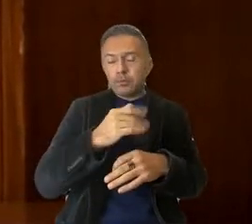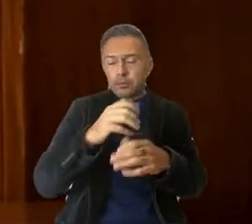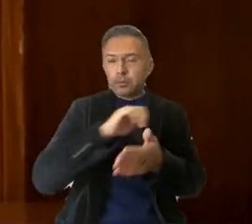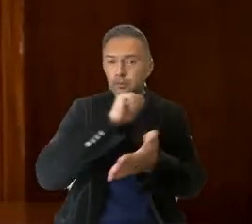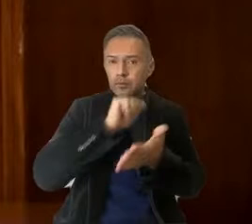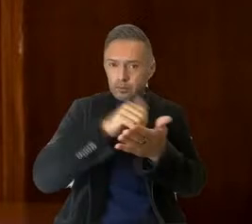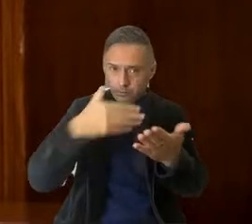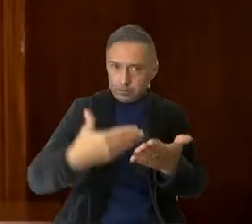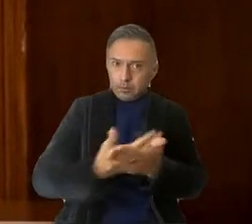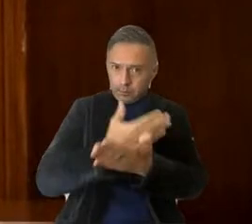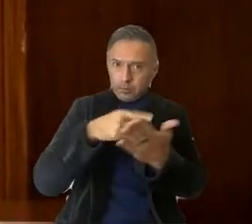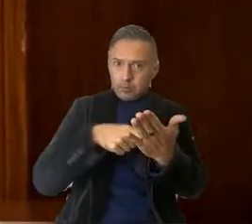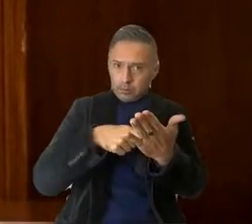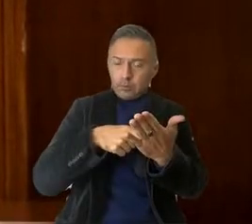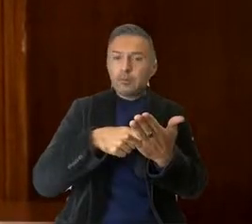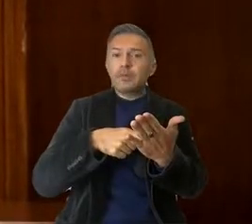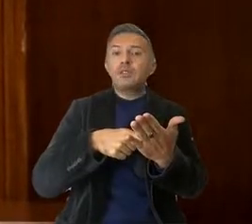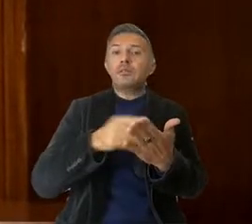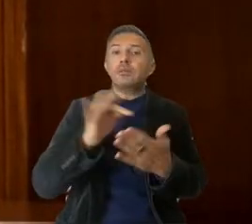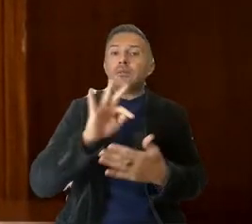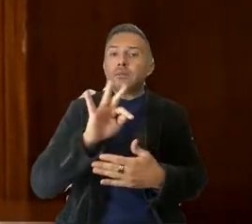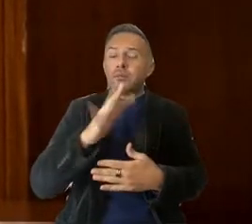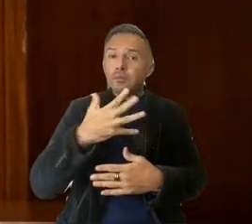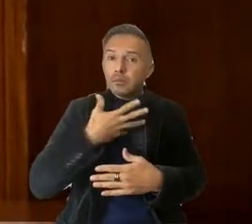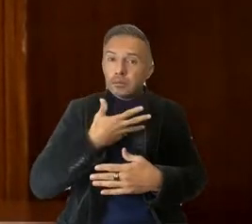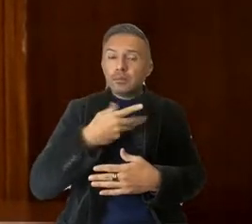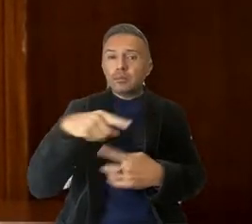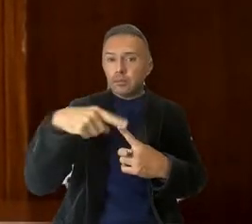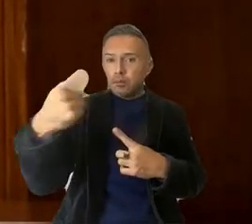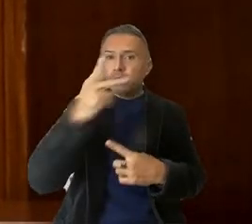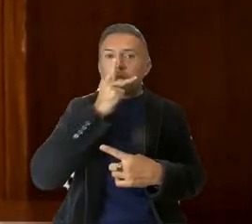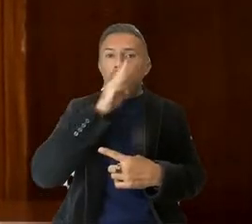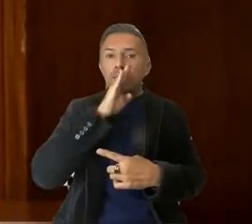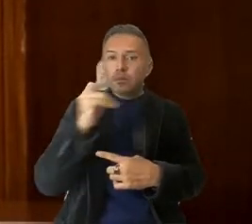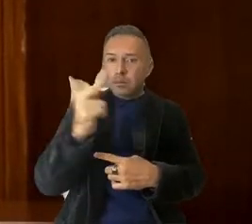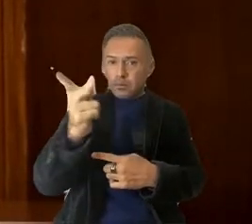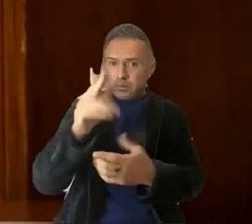hubiera, con la de matrimonio de sus padres. Resolutivos.